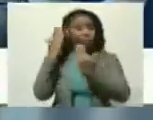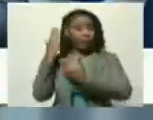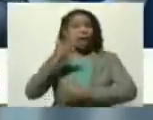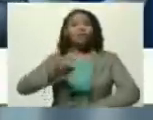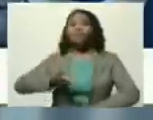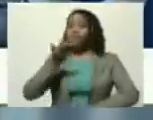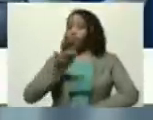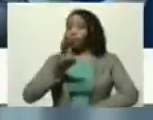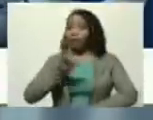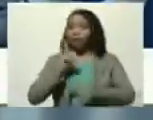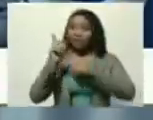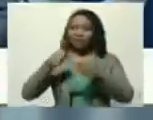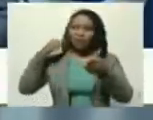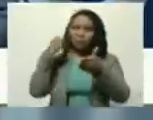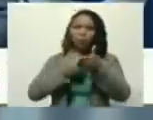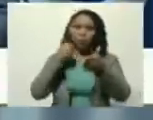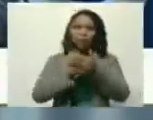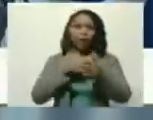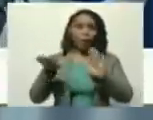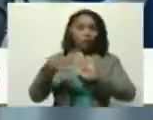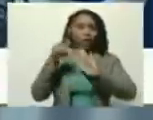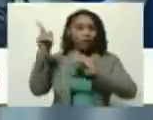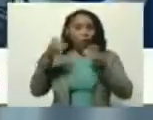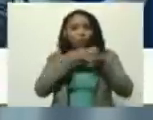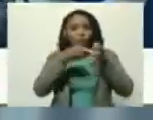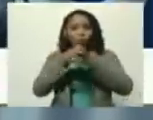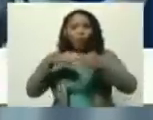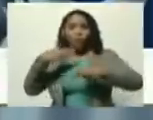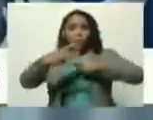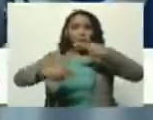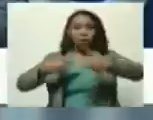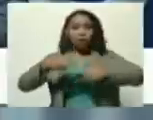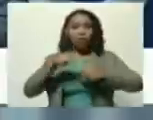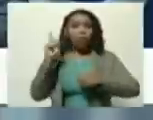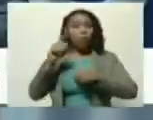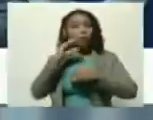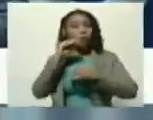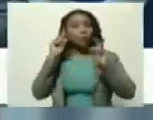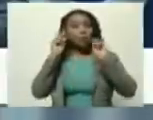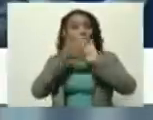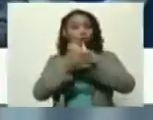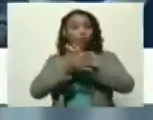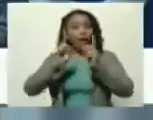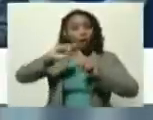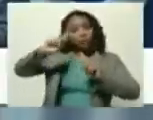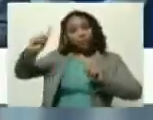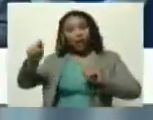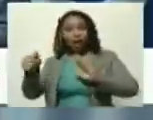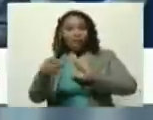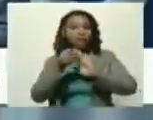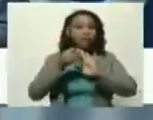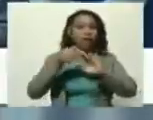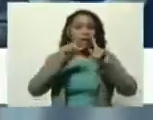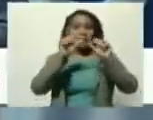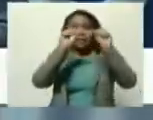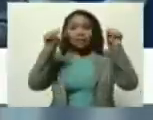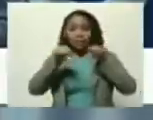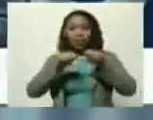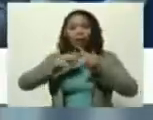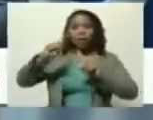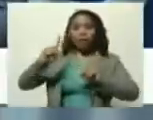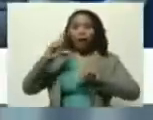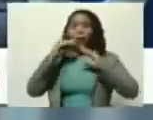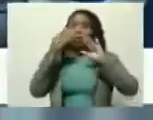importante de esta lucha contra estas mafias. Y cuando hablamos de Corpolec, que afectan al sistema eléctrico, obviamente estamos hablando